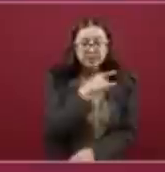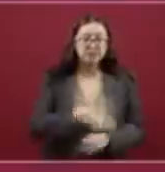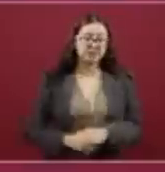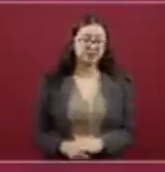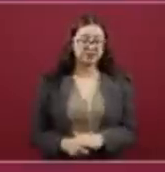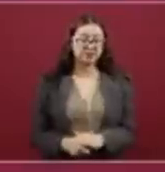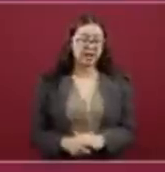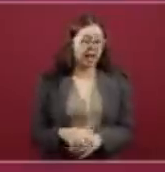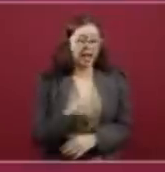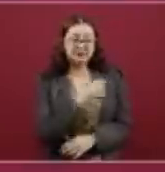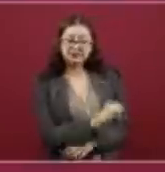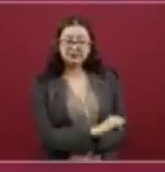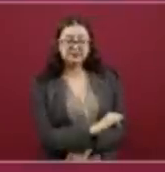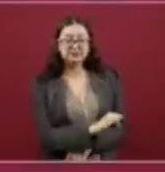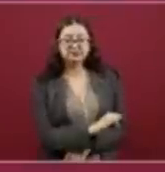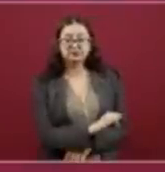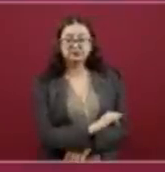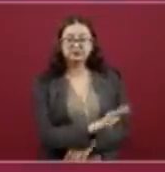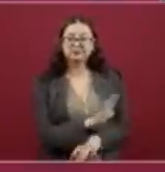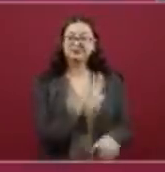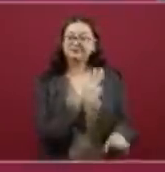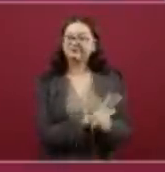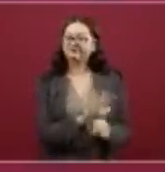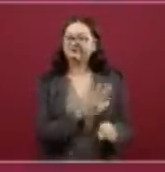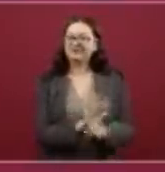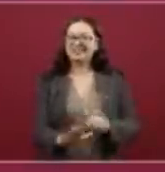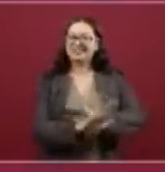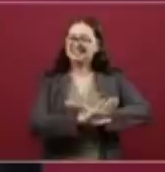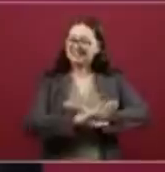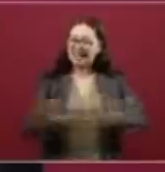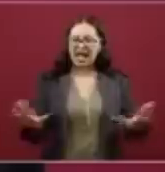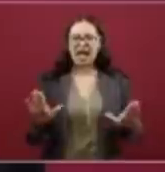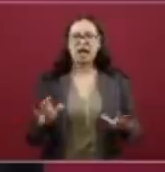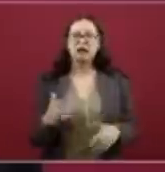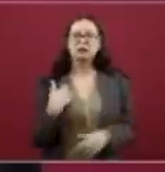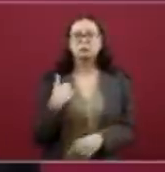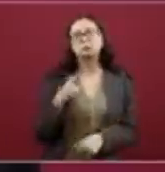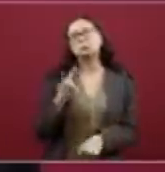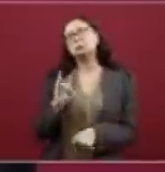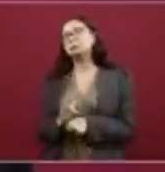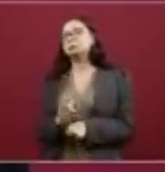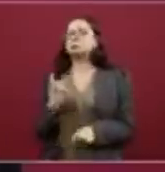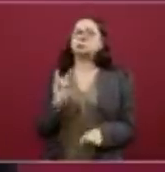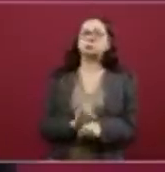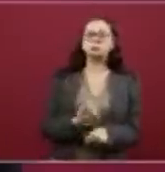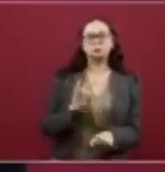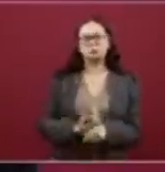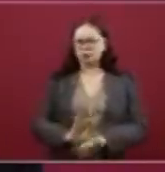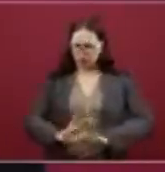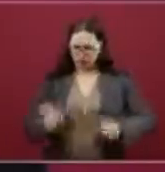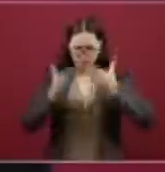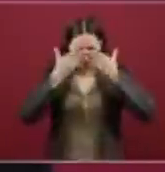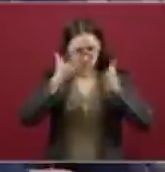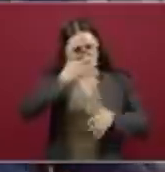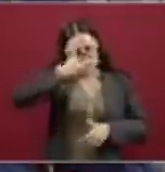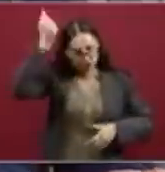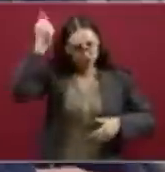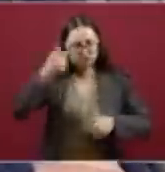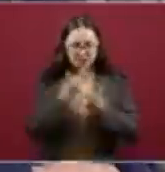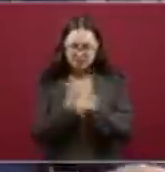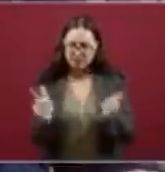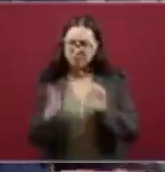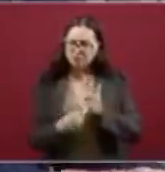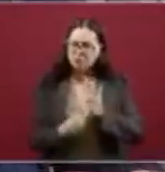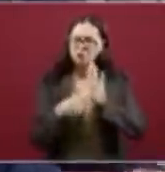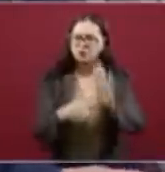Entonces, ya basta de simulación. Fuera máscaras. O